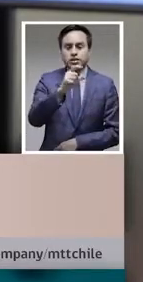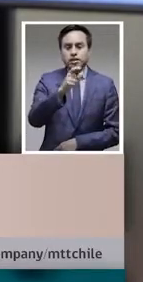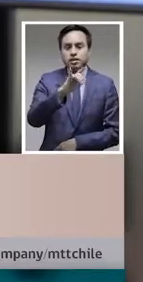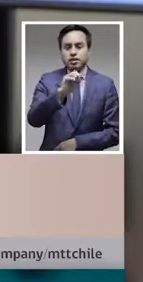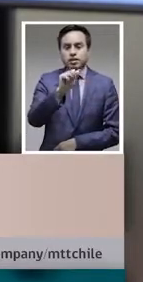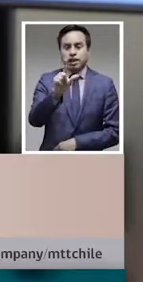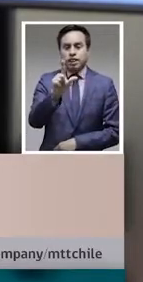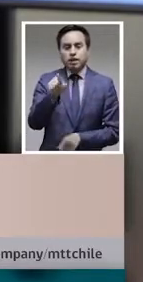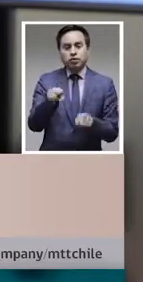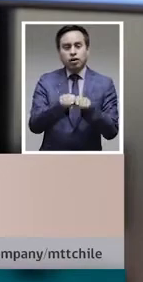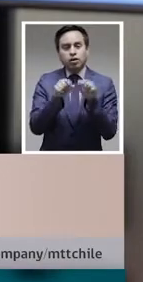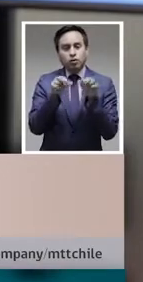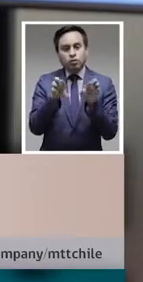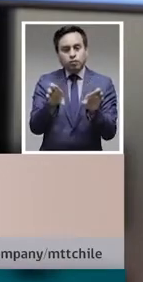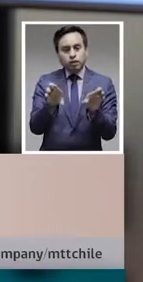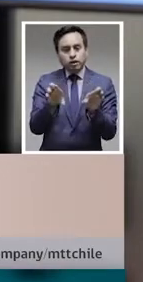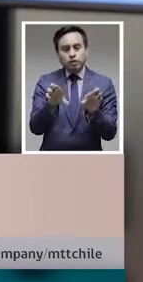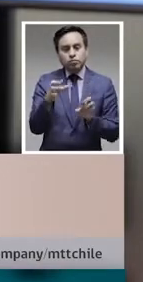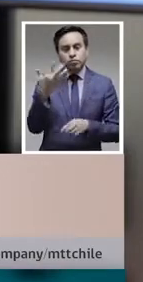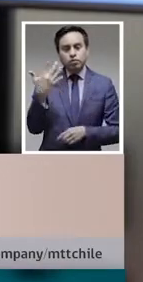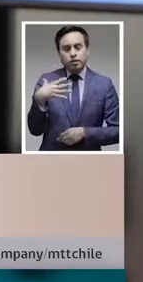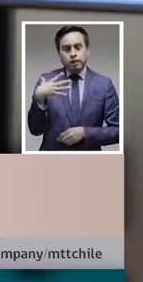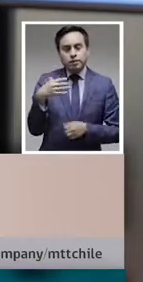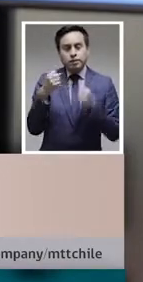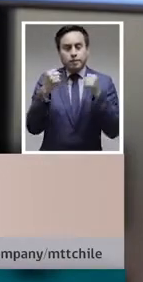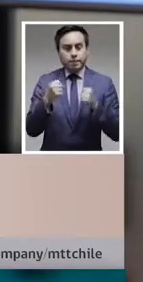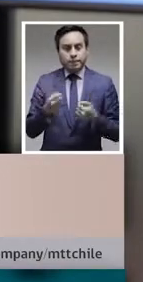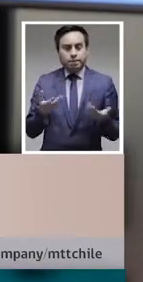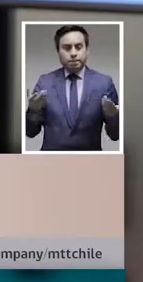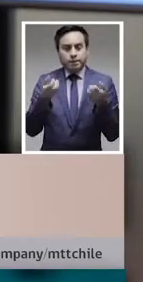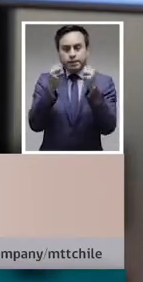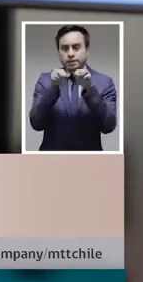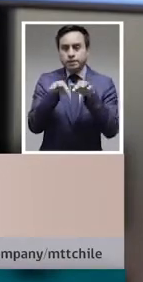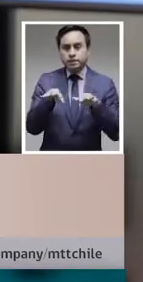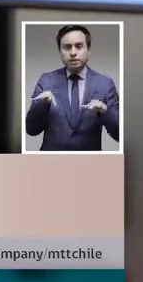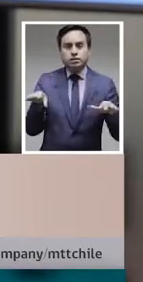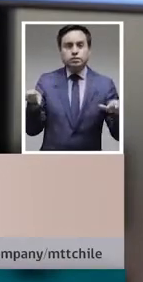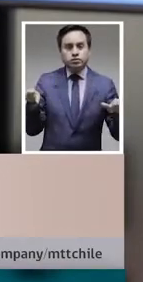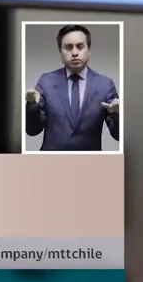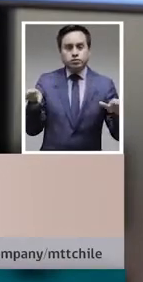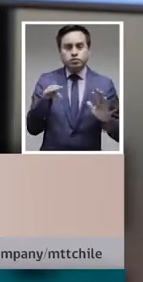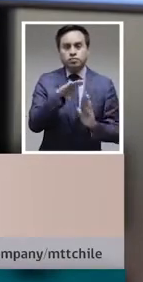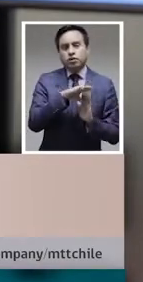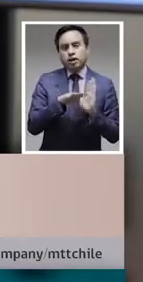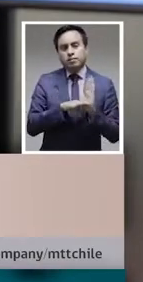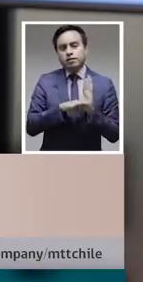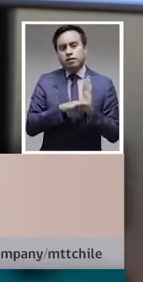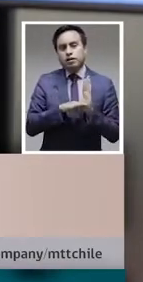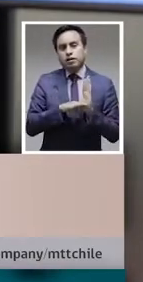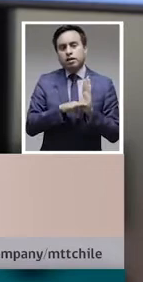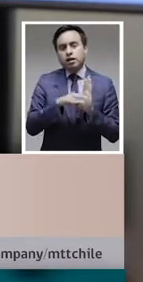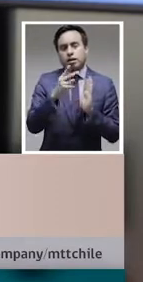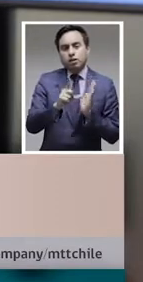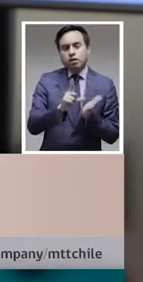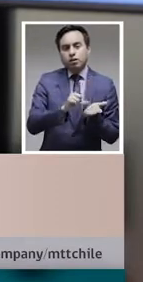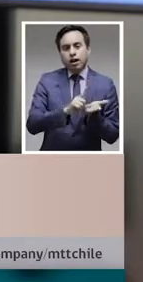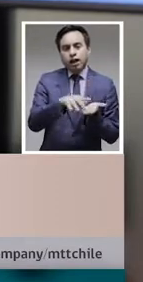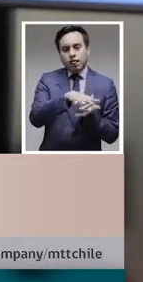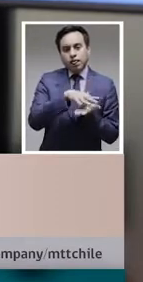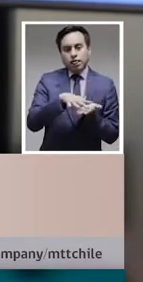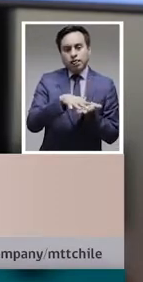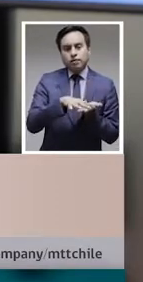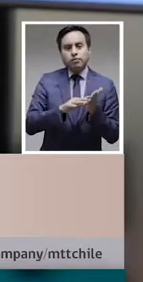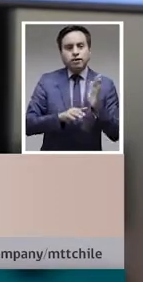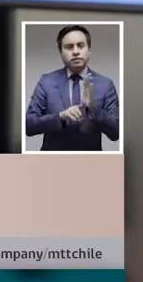una oportunidad muy clave para la difusión de programas locales y para el